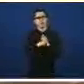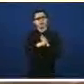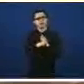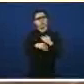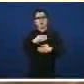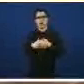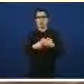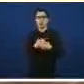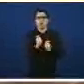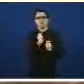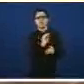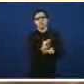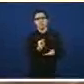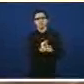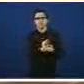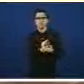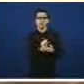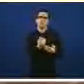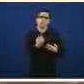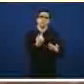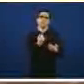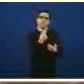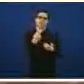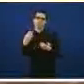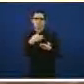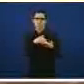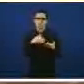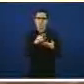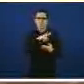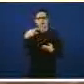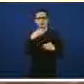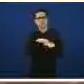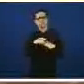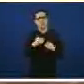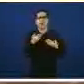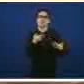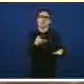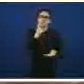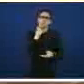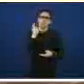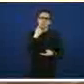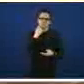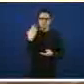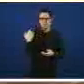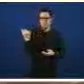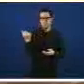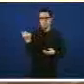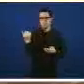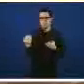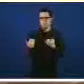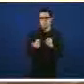millóns de euros para tapar as pérdidas da banca Hai poucos días a dirección de Nova Galicia Banco